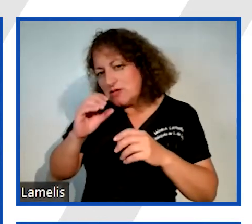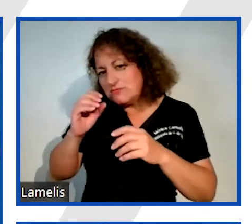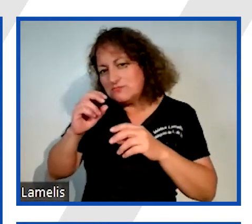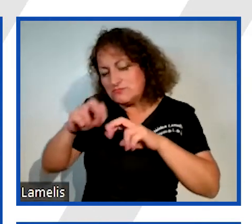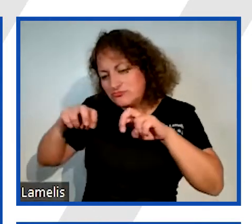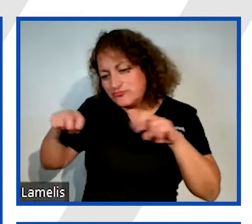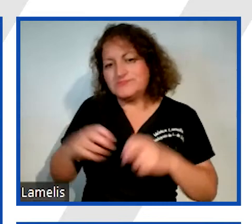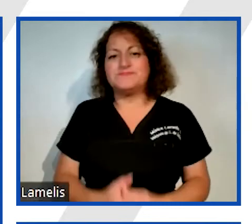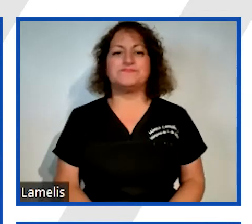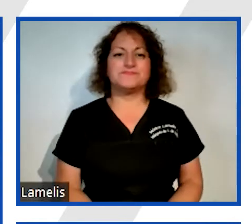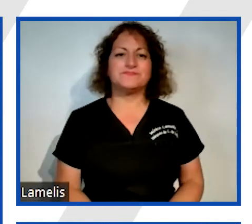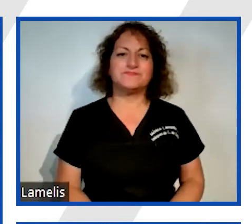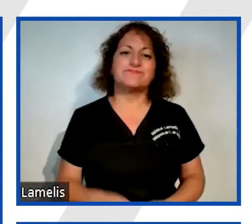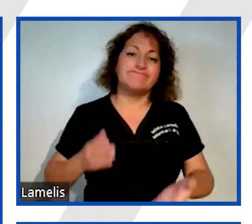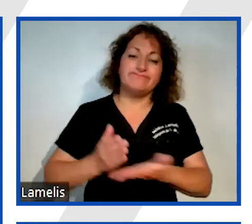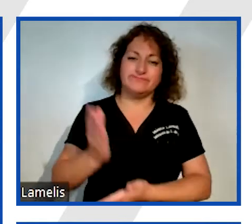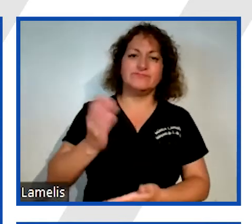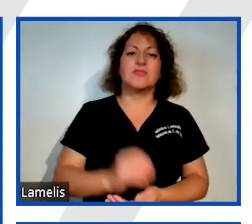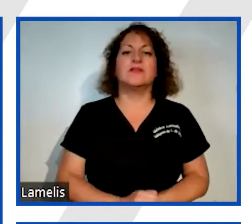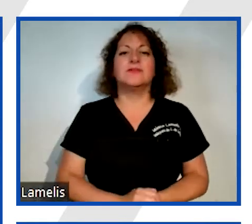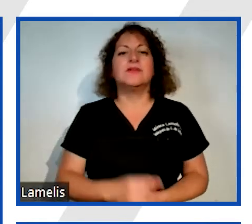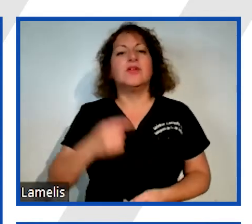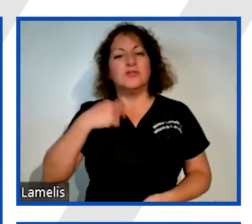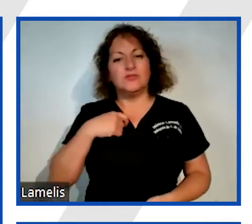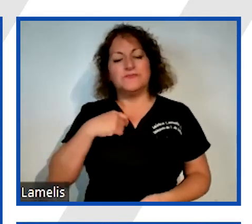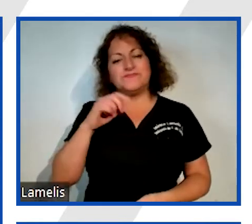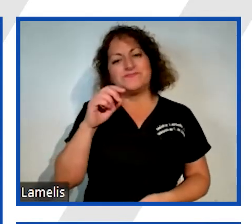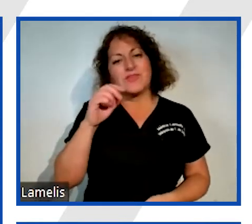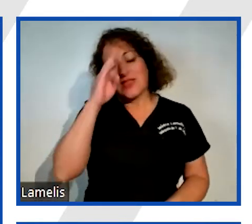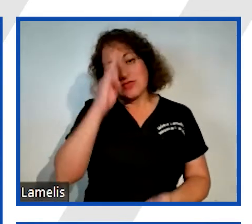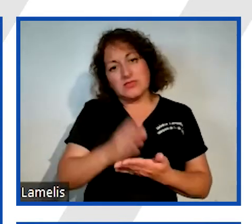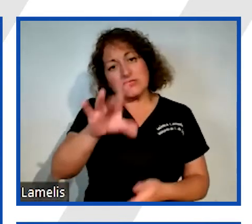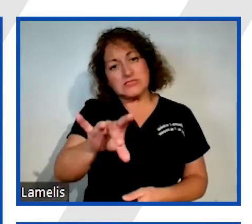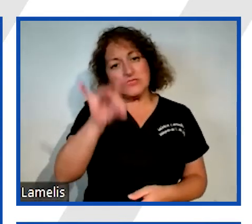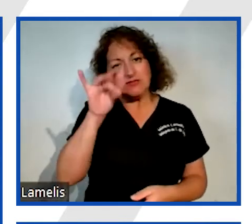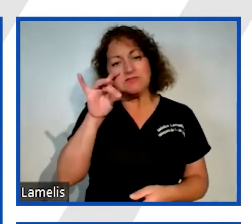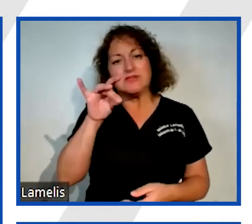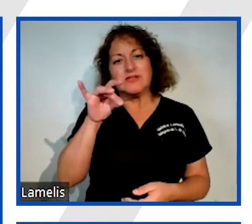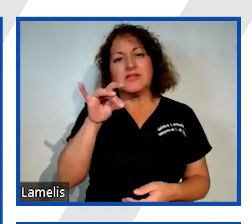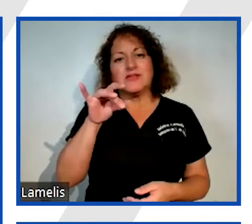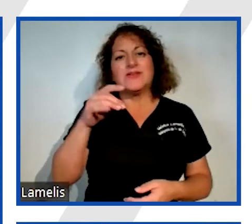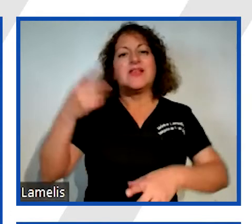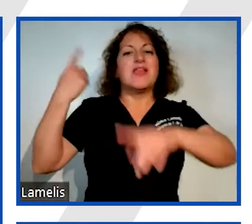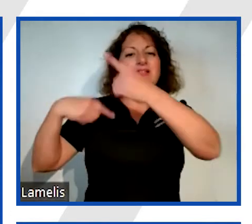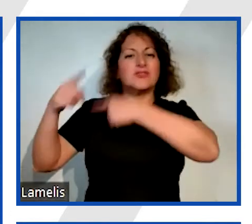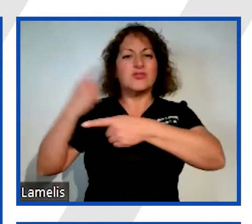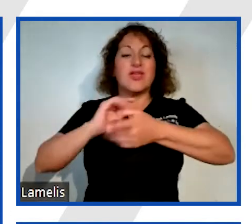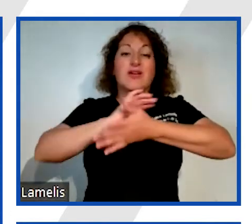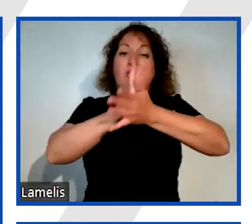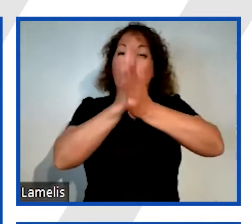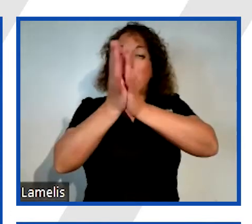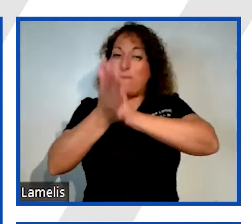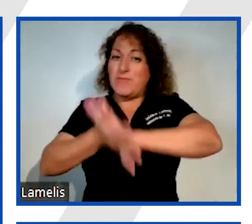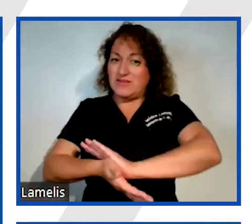bueno yo decidí a partir la historia completa de la humanidad desde